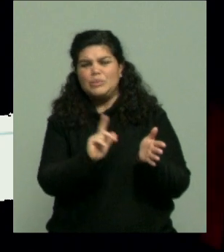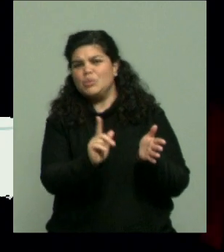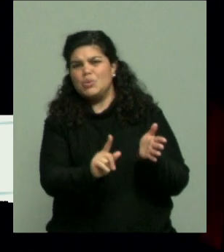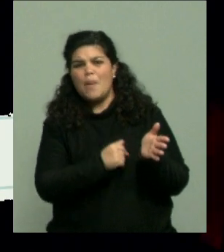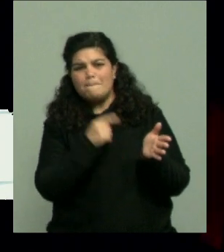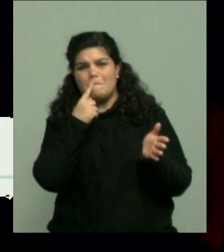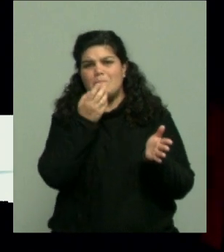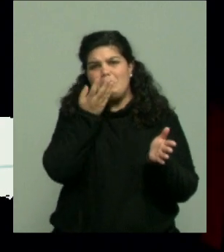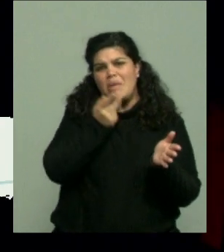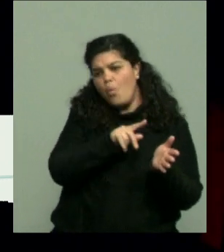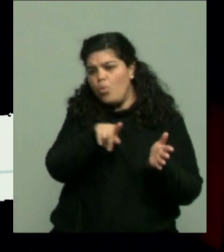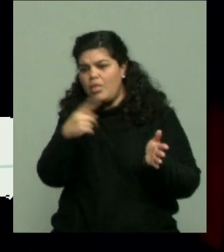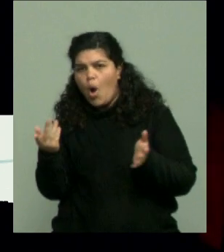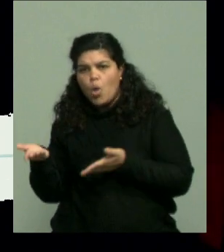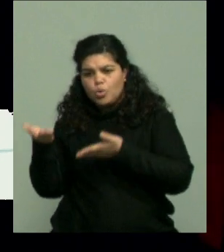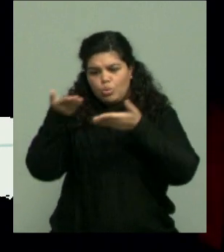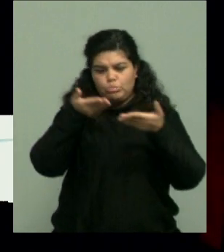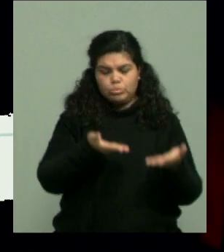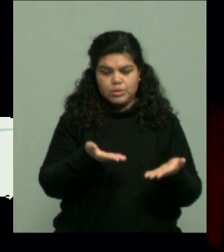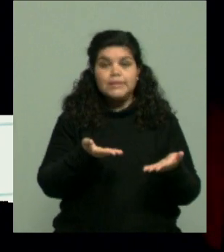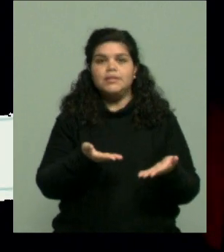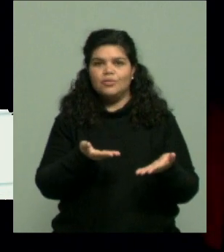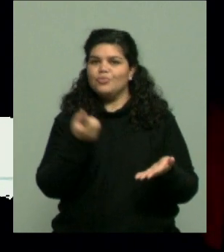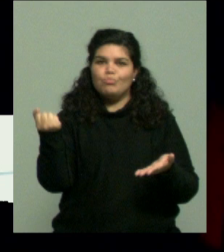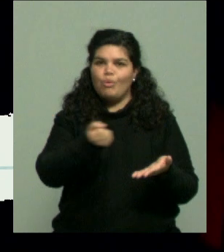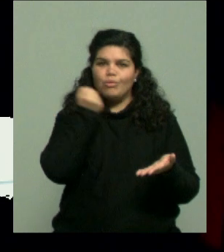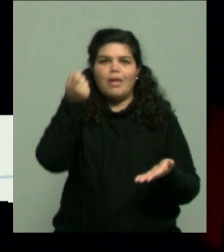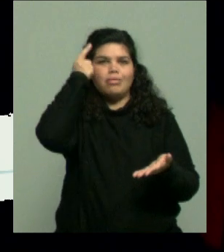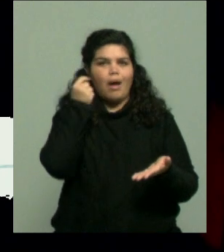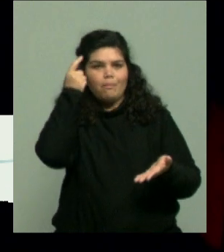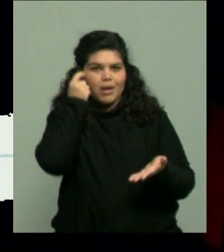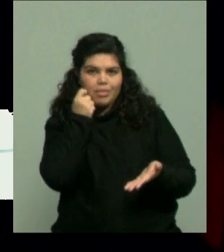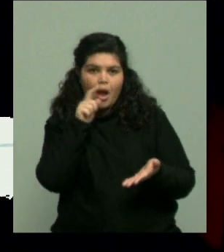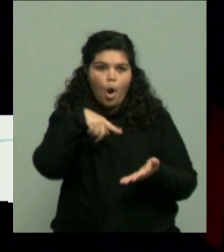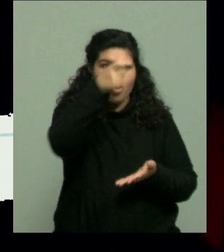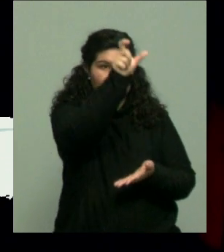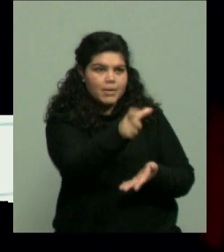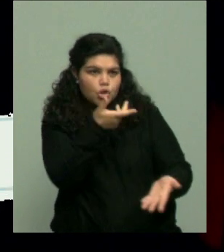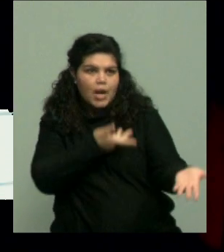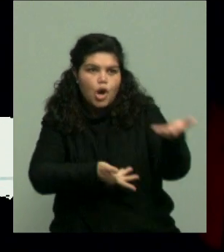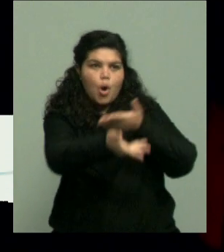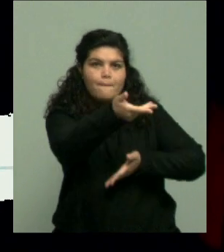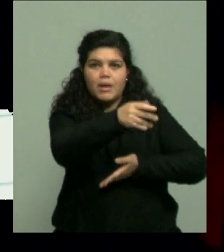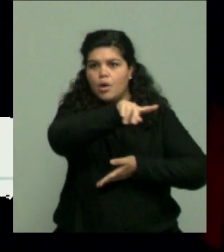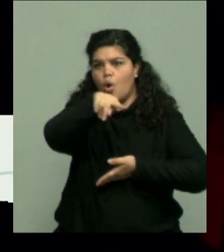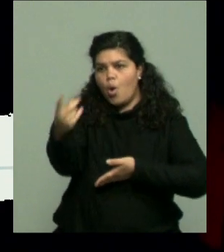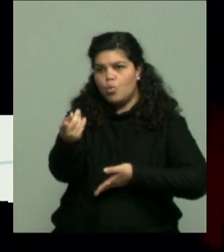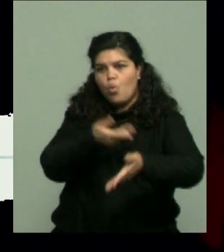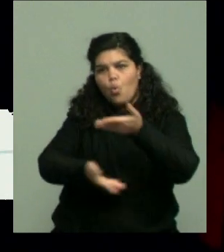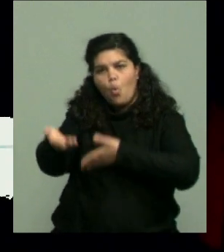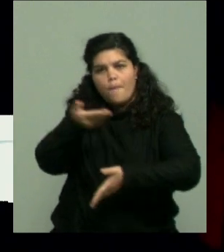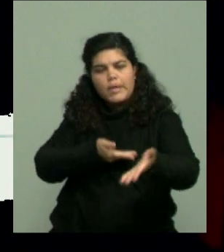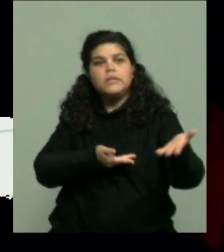aprender a convivir, digamos, con otro compañero, otra compañera, y en decir, che,